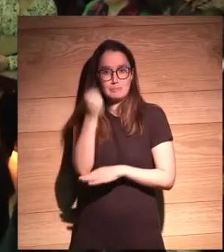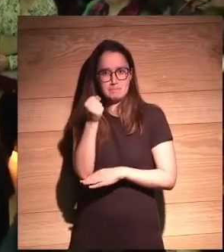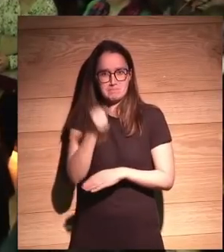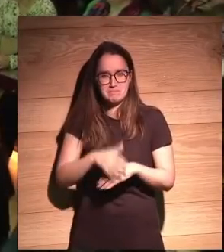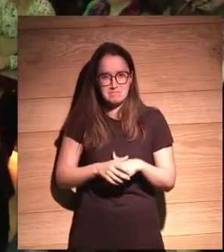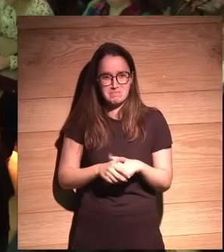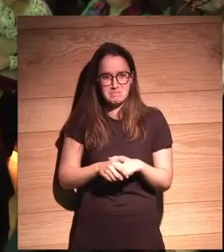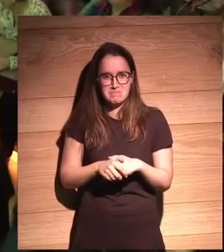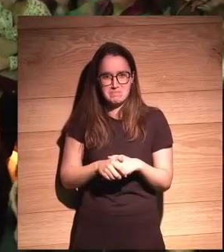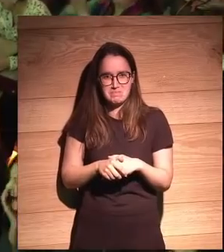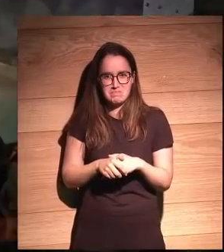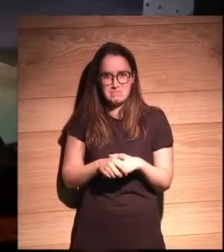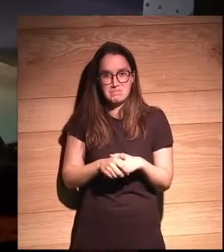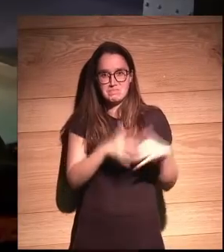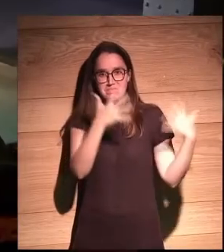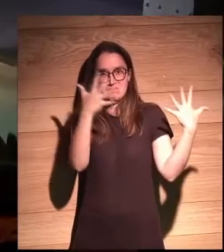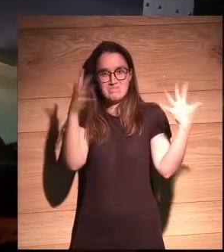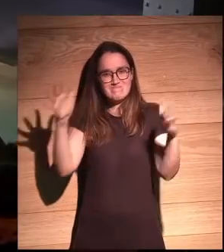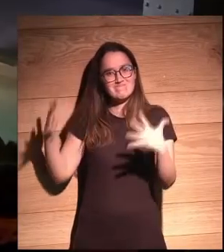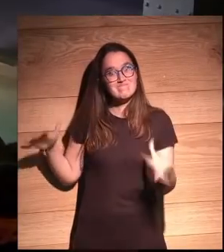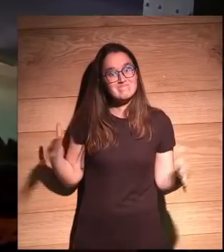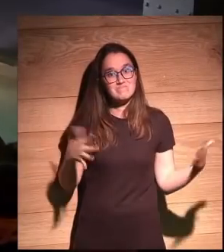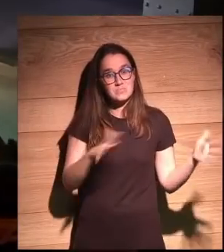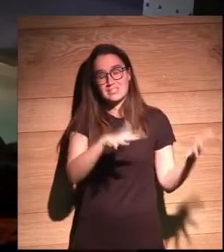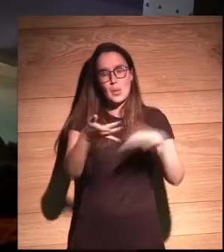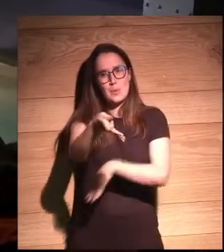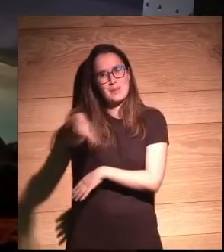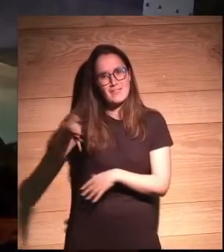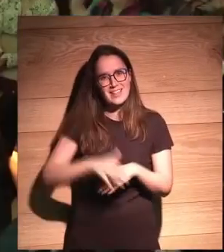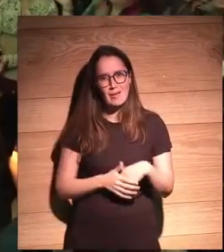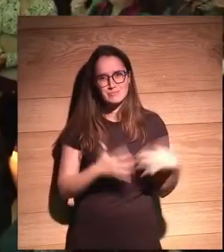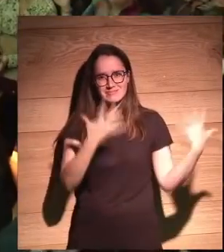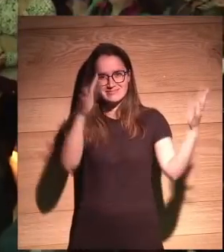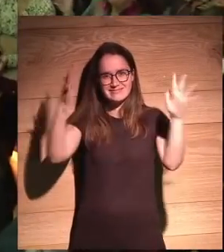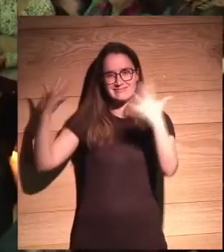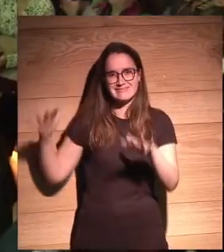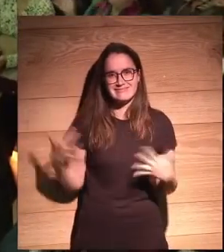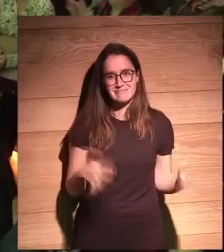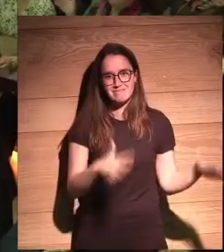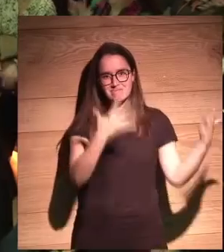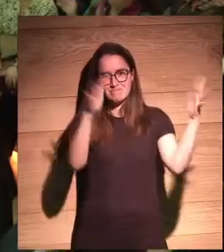empina. Bravo, buenísima traducción. Se llama así, ¿no? Traducción perfecta.